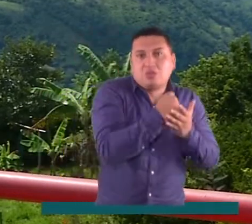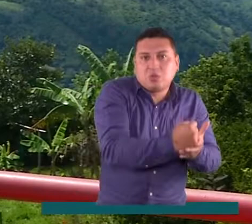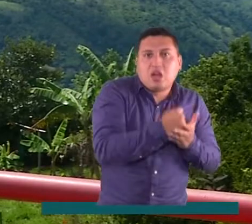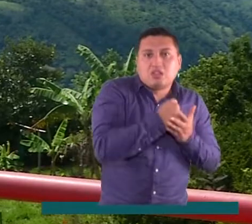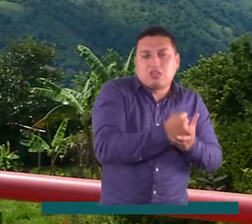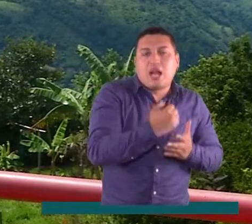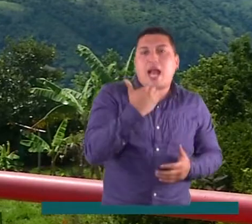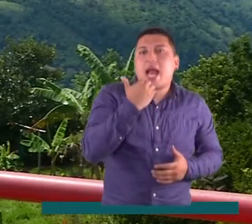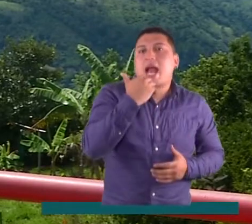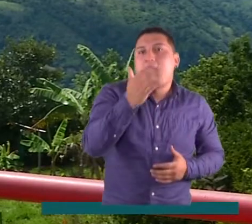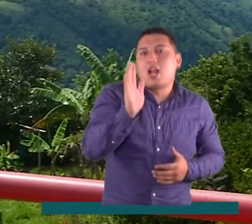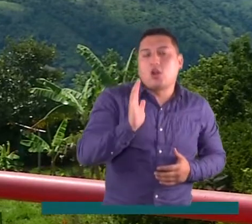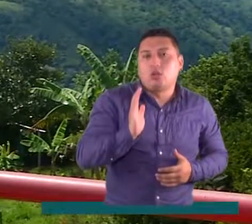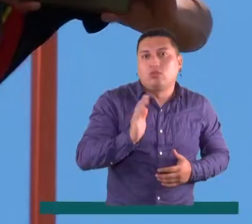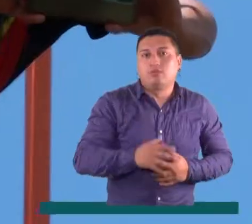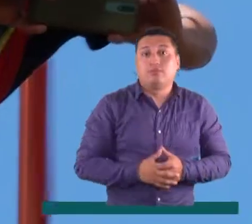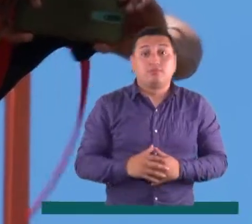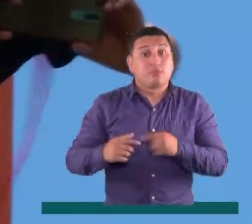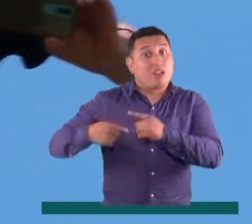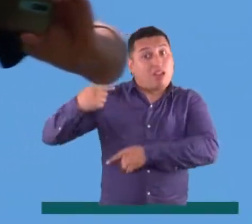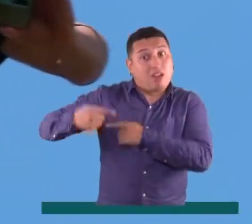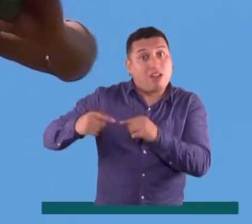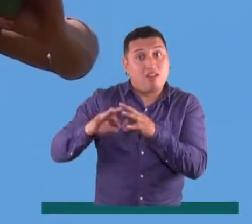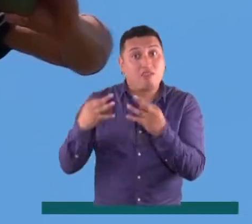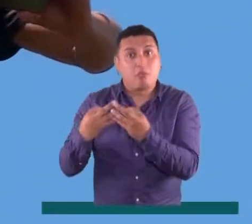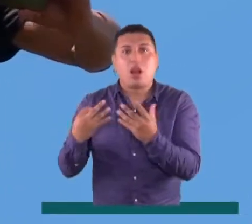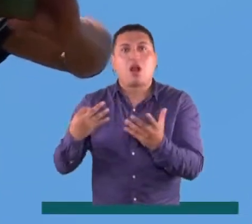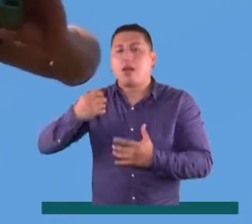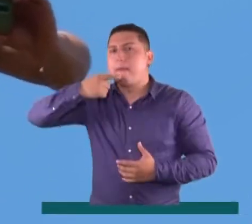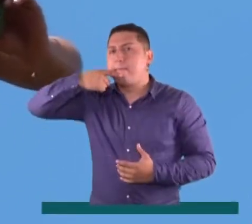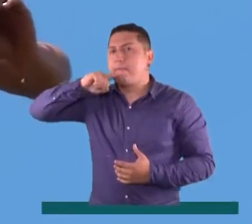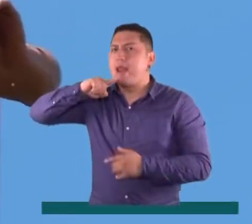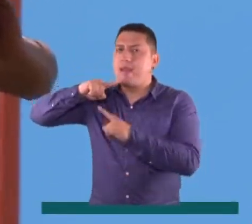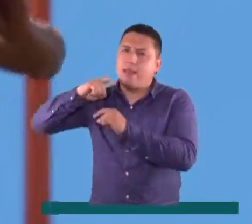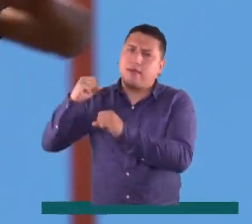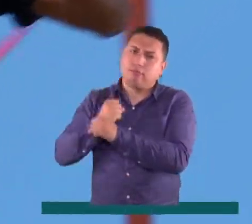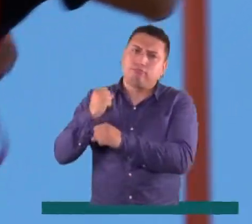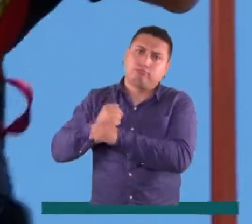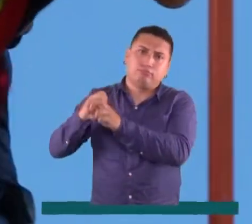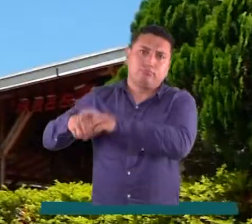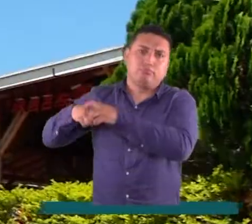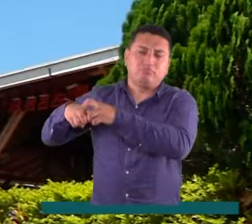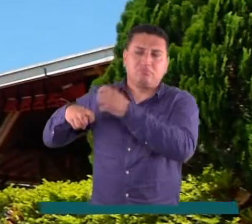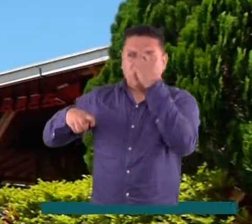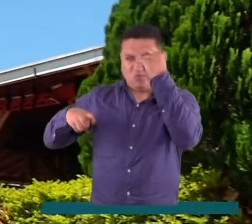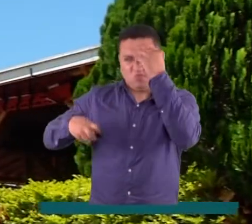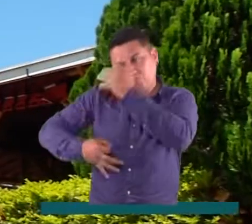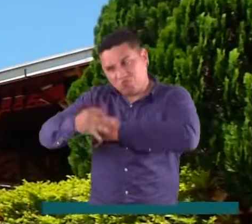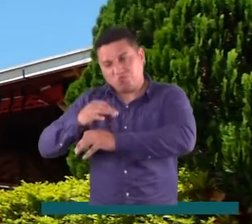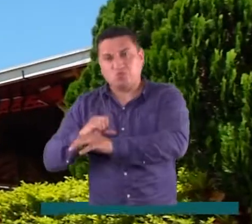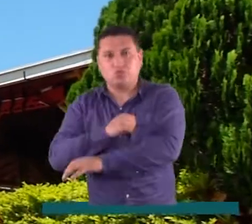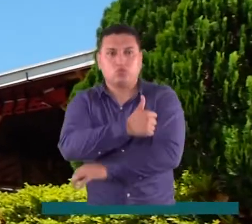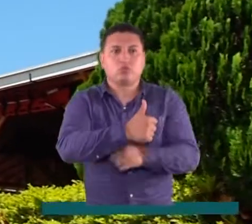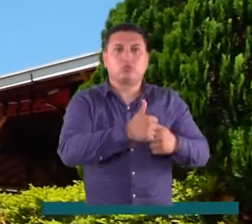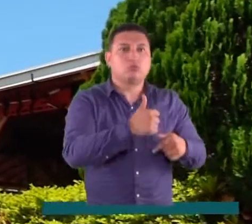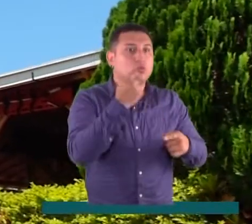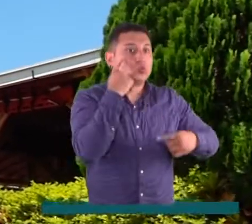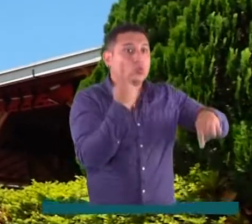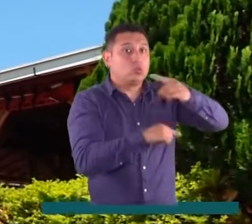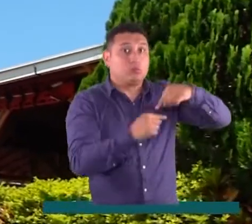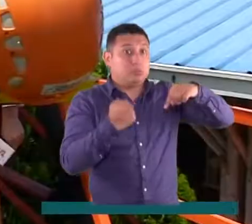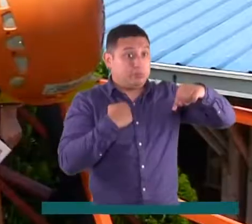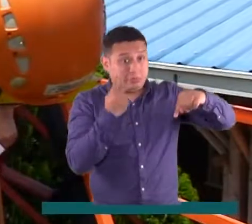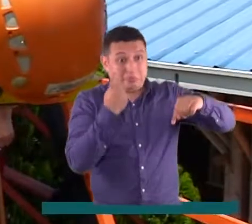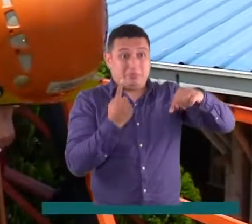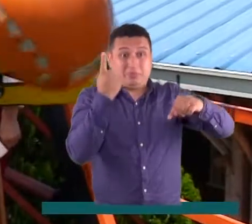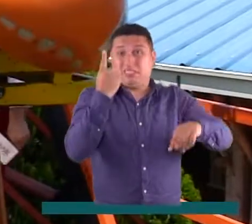venía también y les ayudaba. Aunque su familia viene de tradición panelera, él decidió apostarle al turismo con este equipo